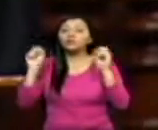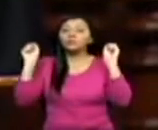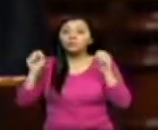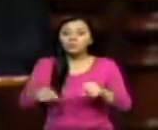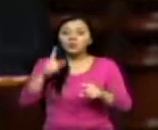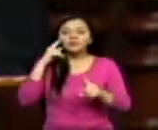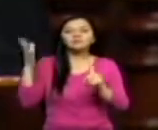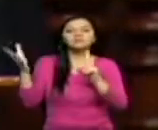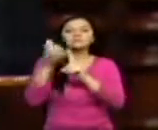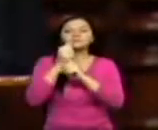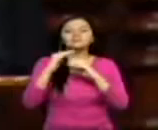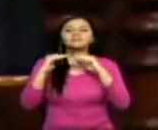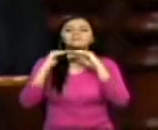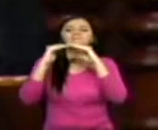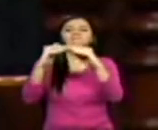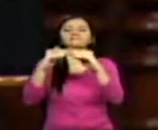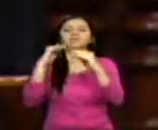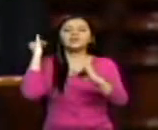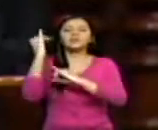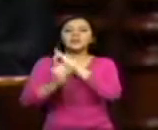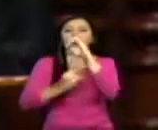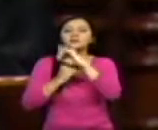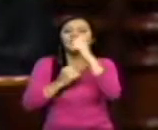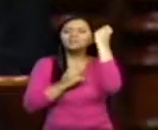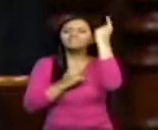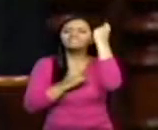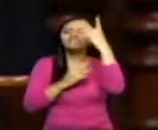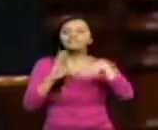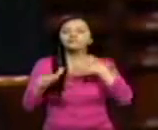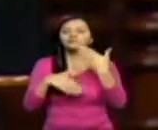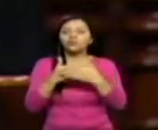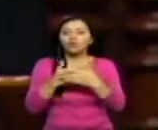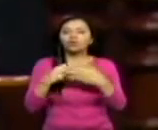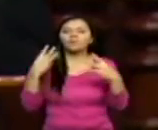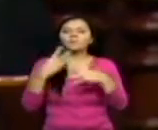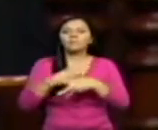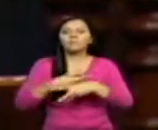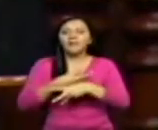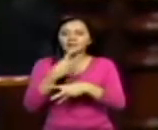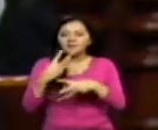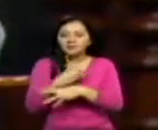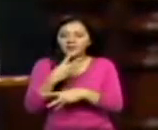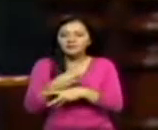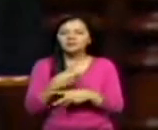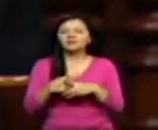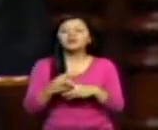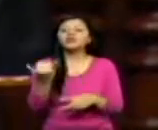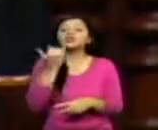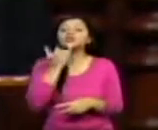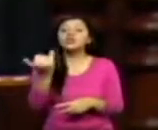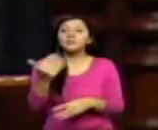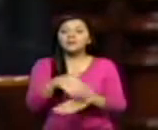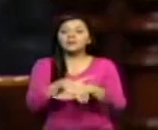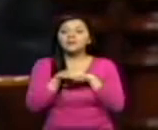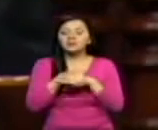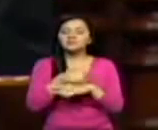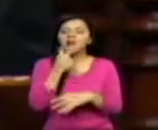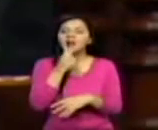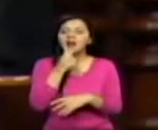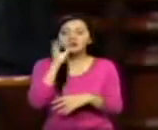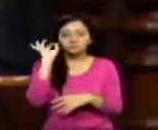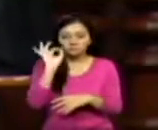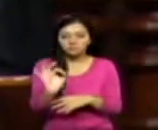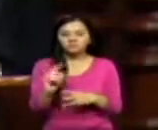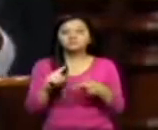alcanzar estándares internacionales en matemática, que hablen un idioma